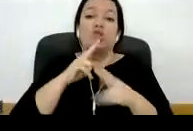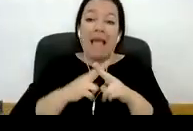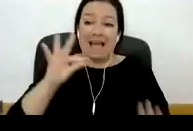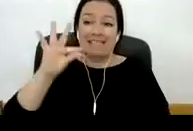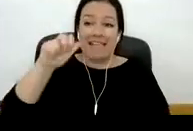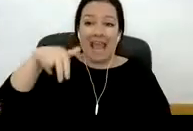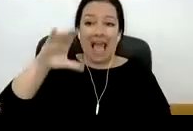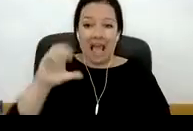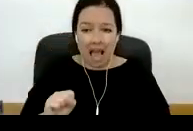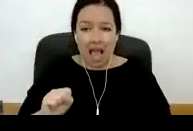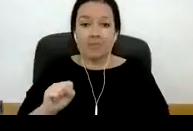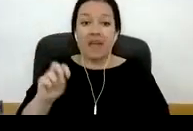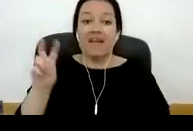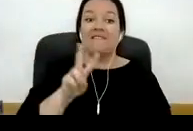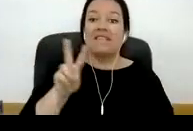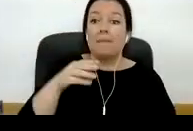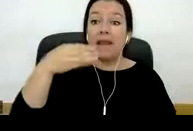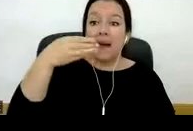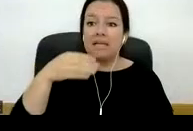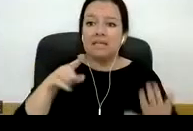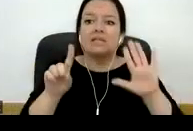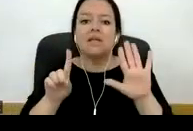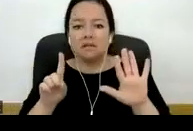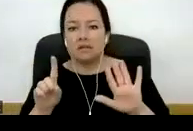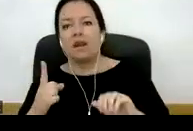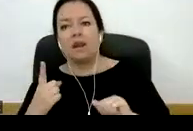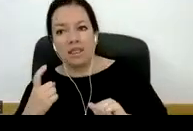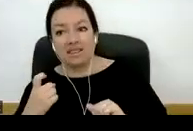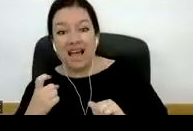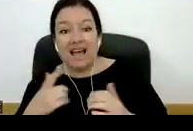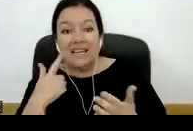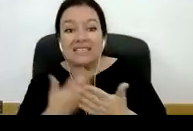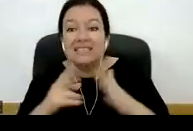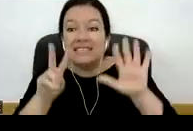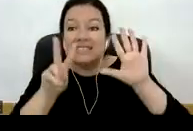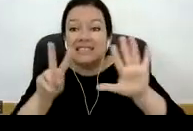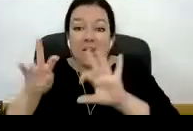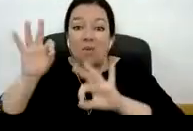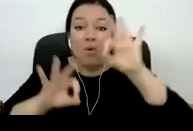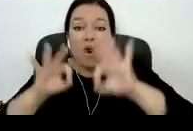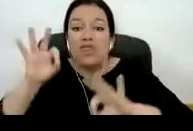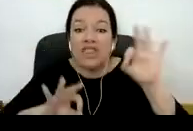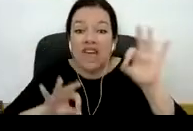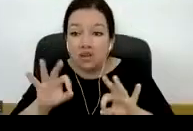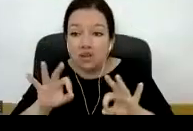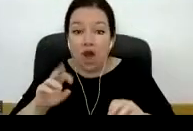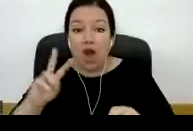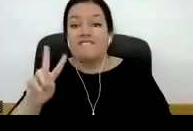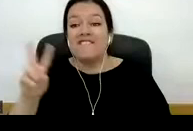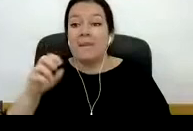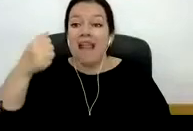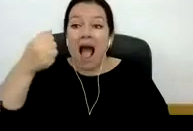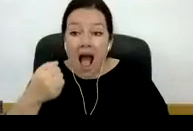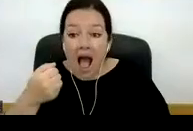hay un déficit de vitamina B6 hasta en un 70% de nuestros abuelillos. De vitamina A,